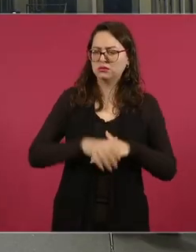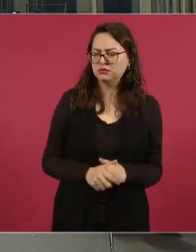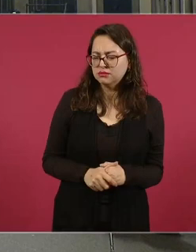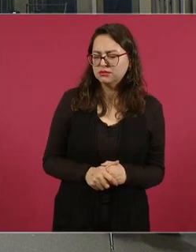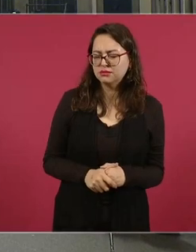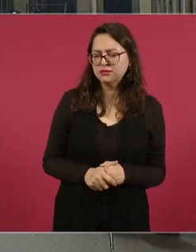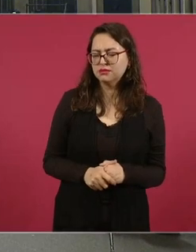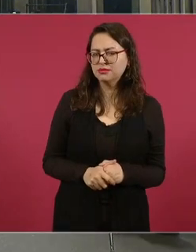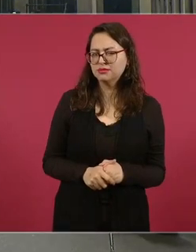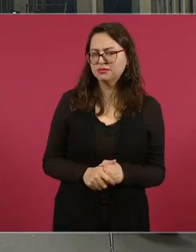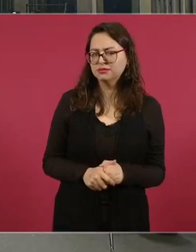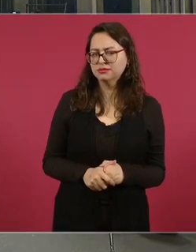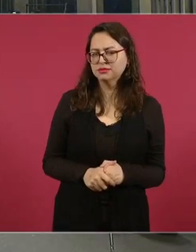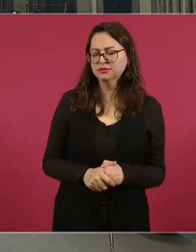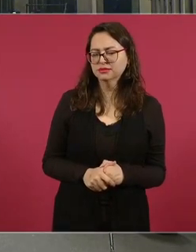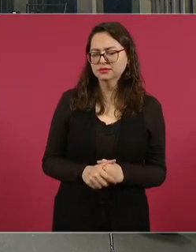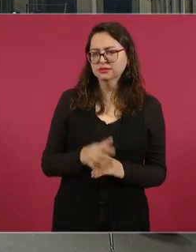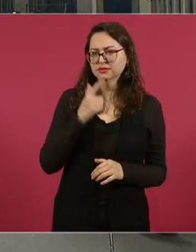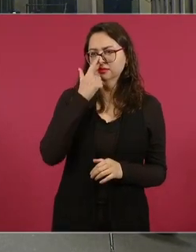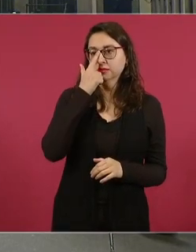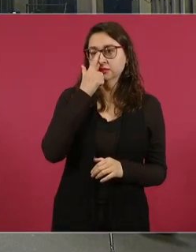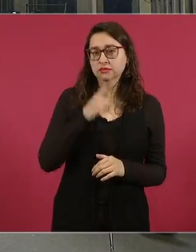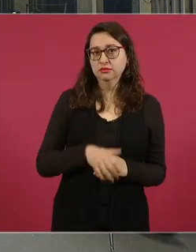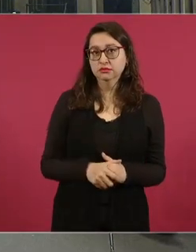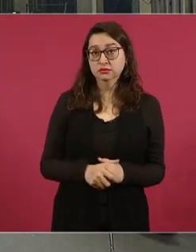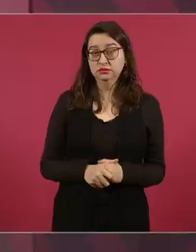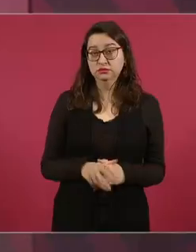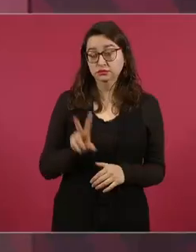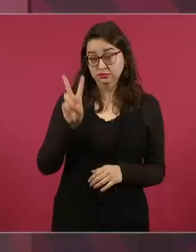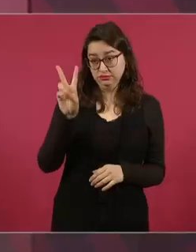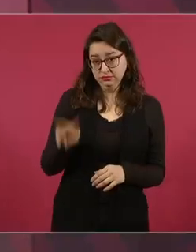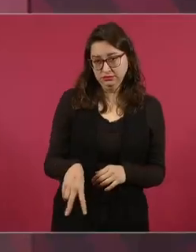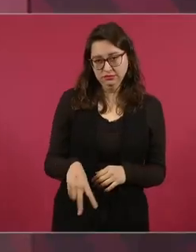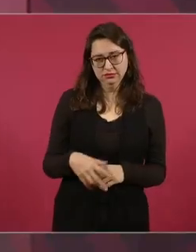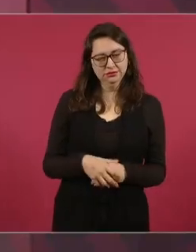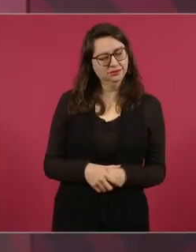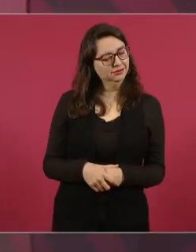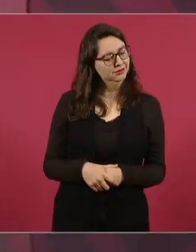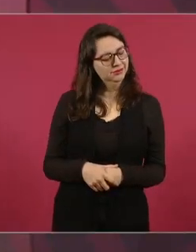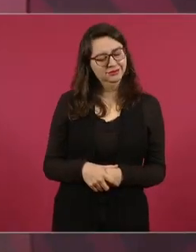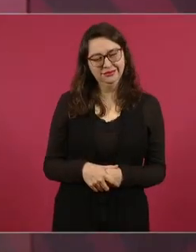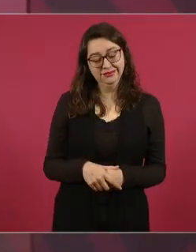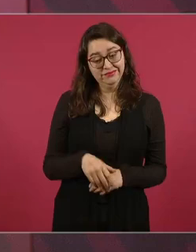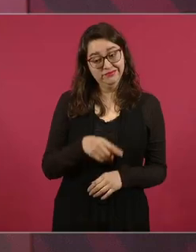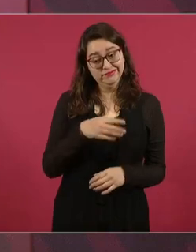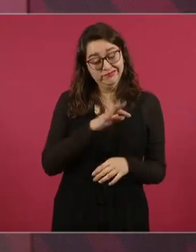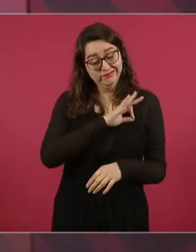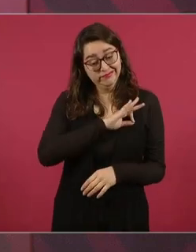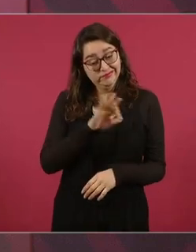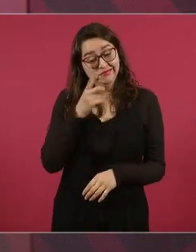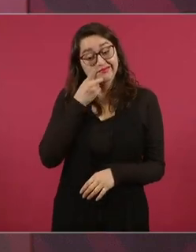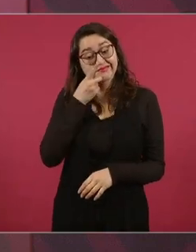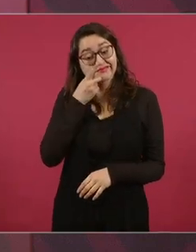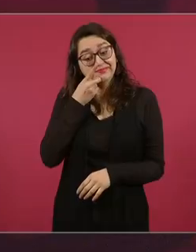benevolamente